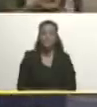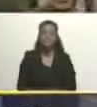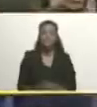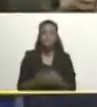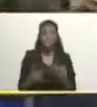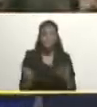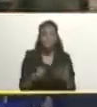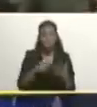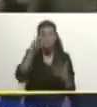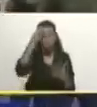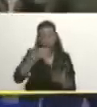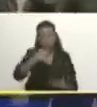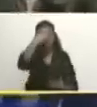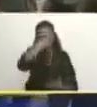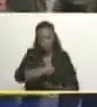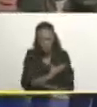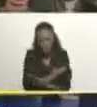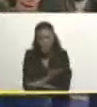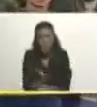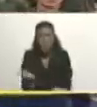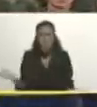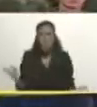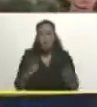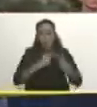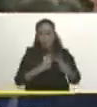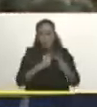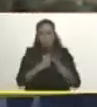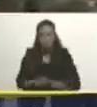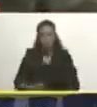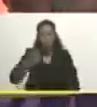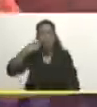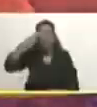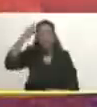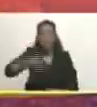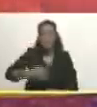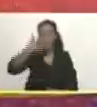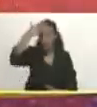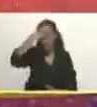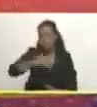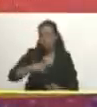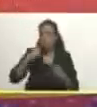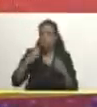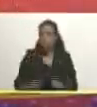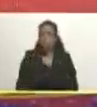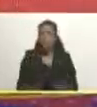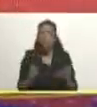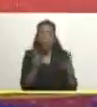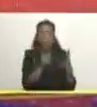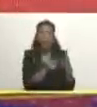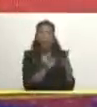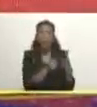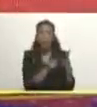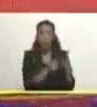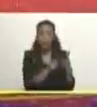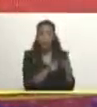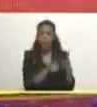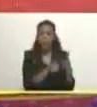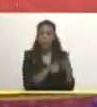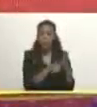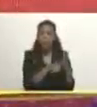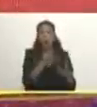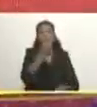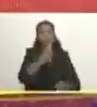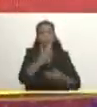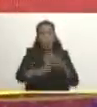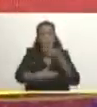Cuenten siempre con nuestro servicio y con la voluntad sincera de los soldados de la ley. Cuarto vértice, cooperar